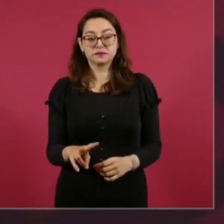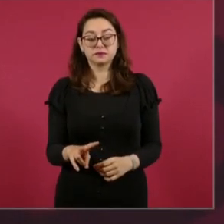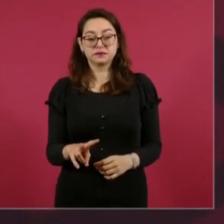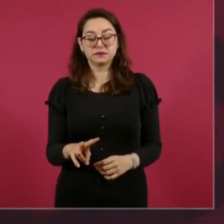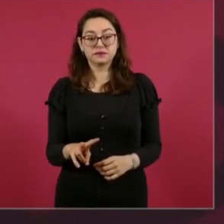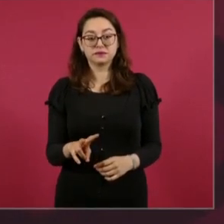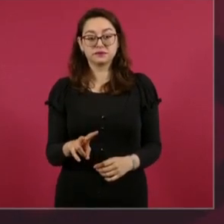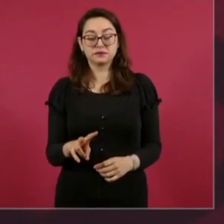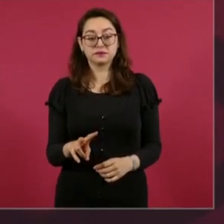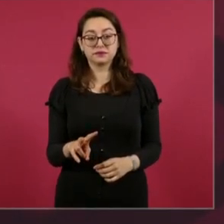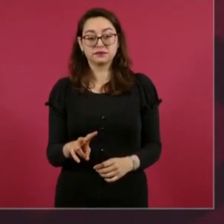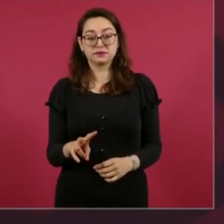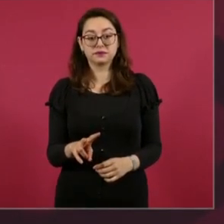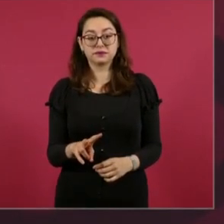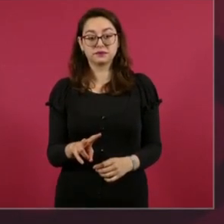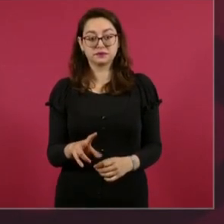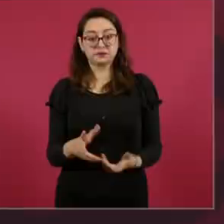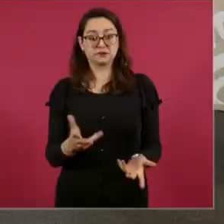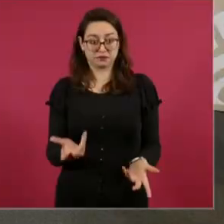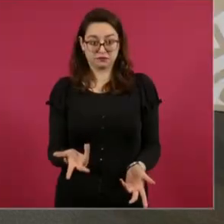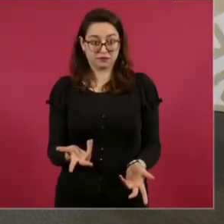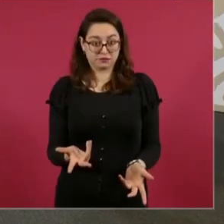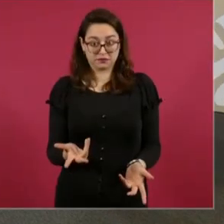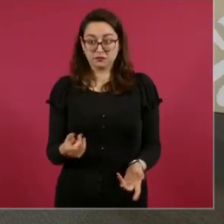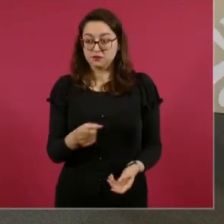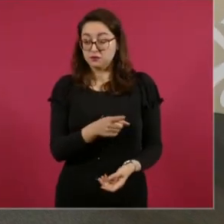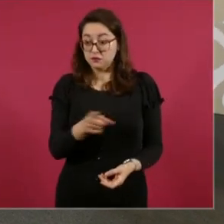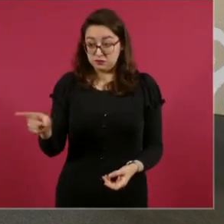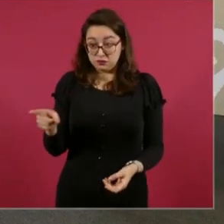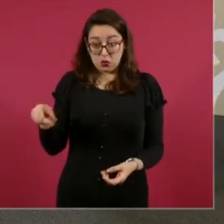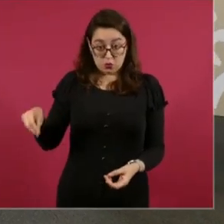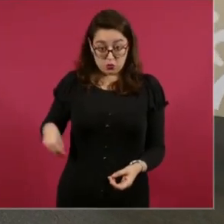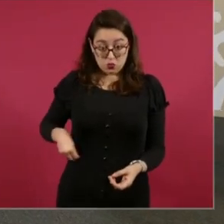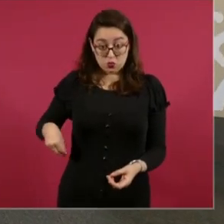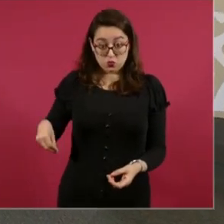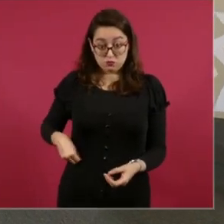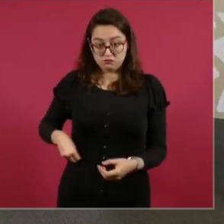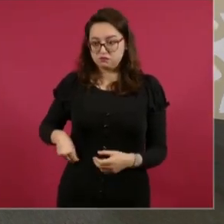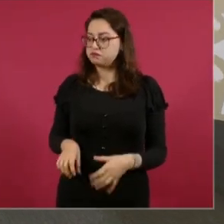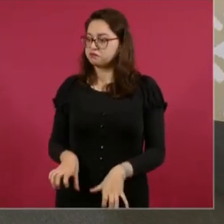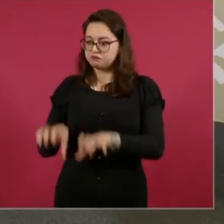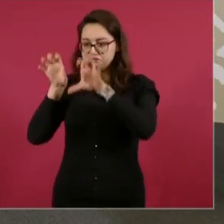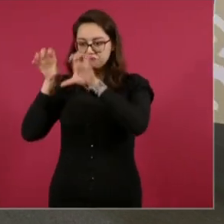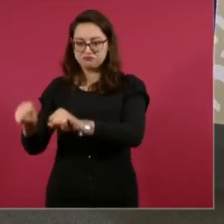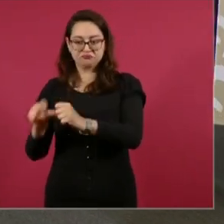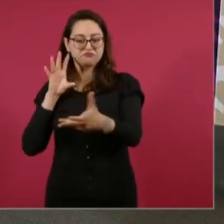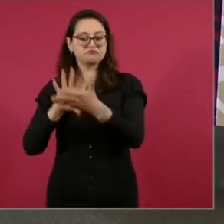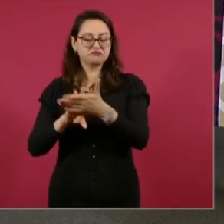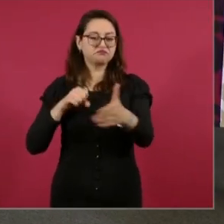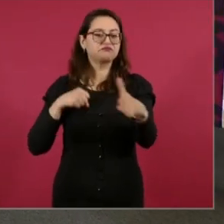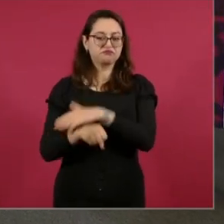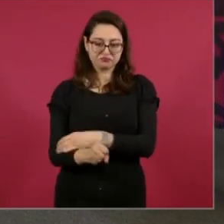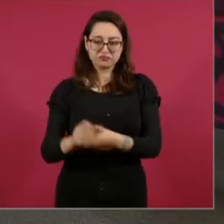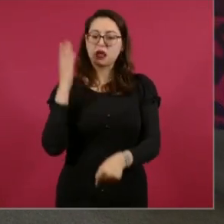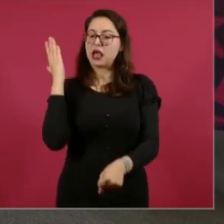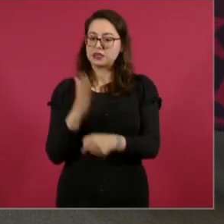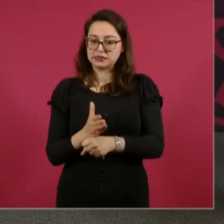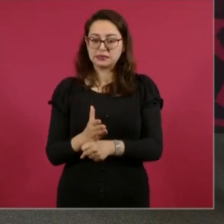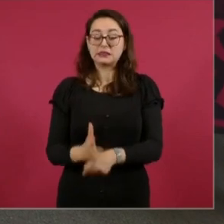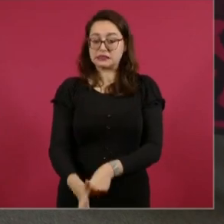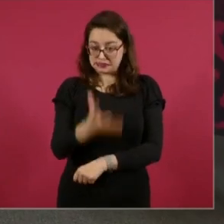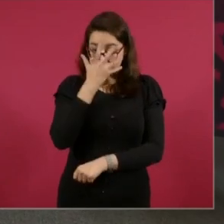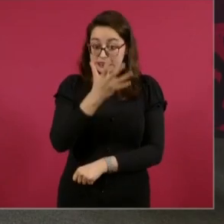que se castiga a los responsables, que no se permite la impunidad, es